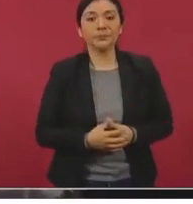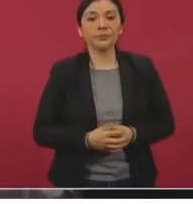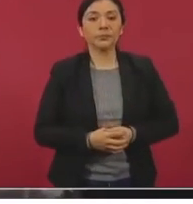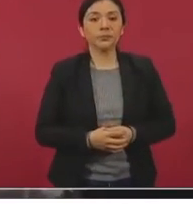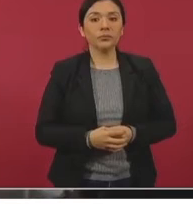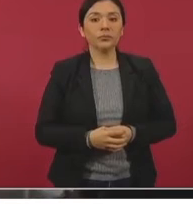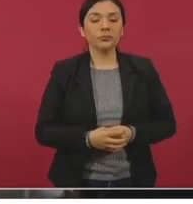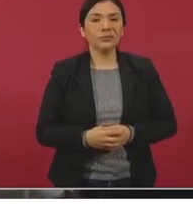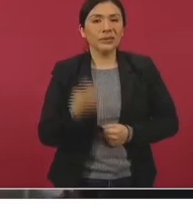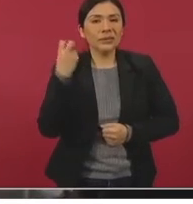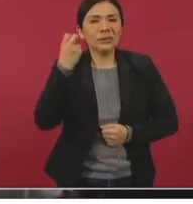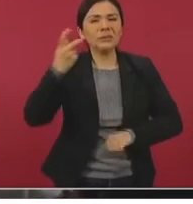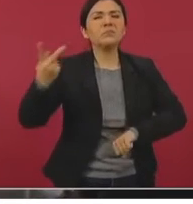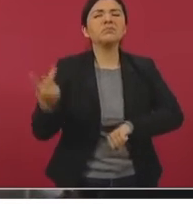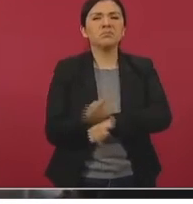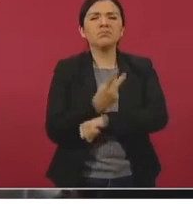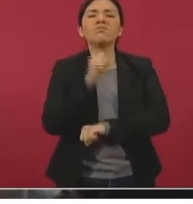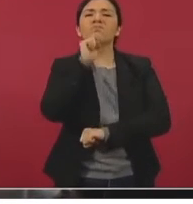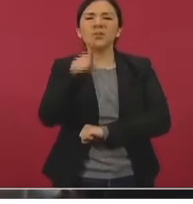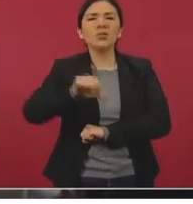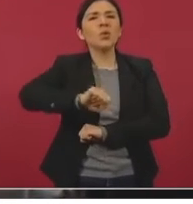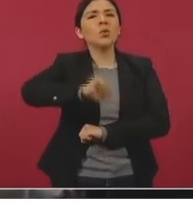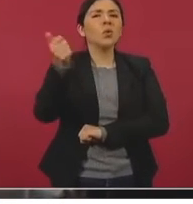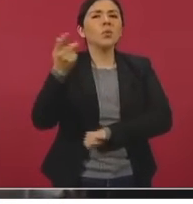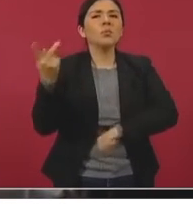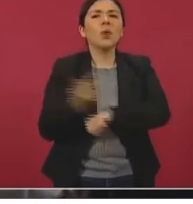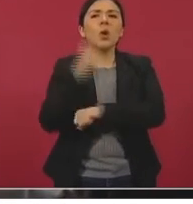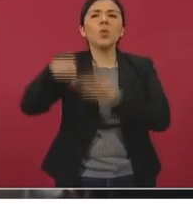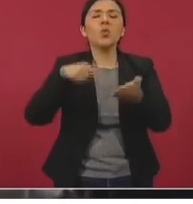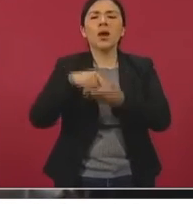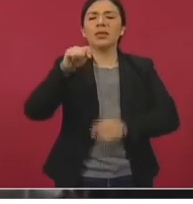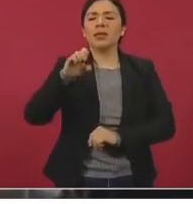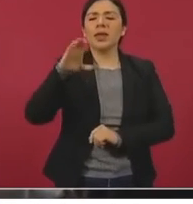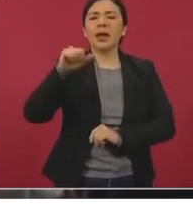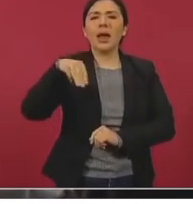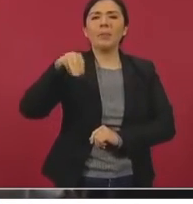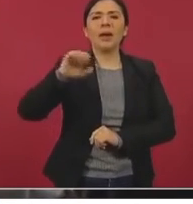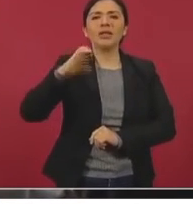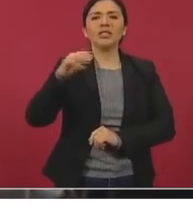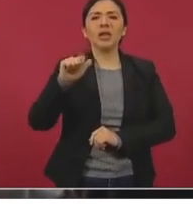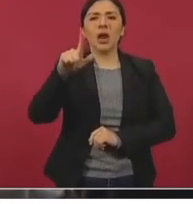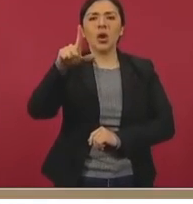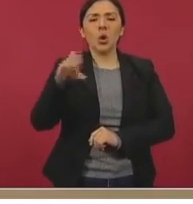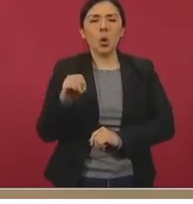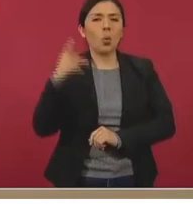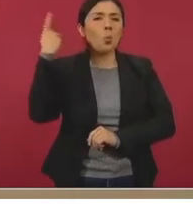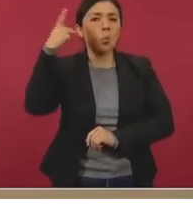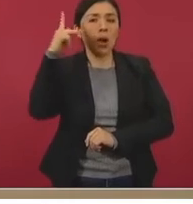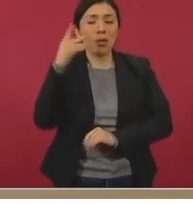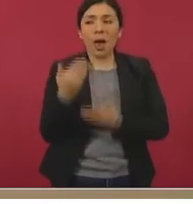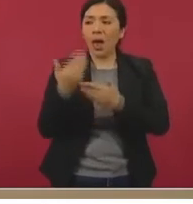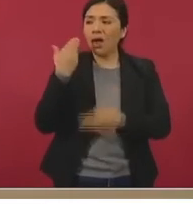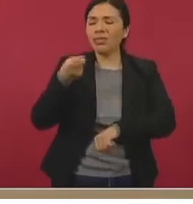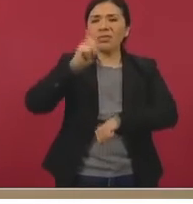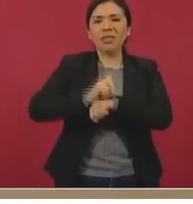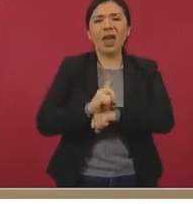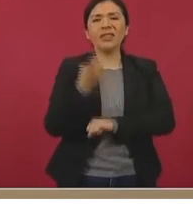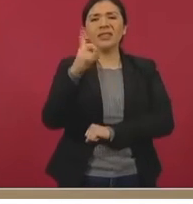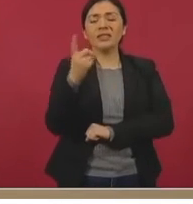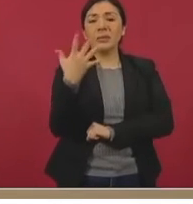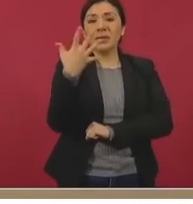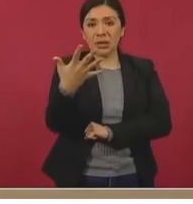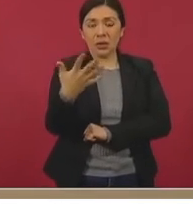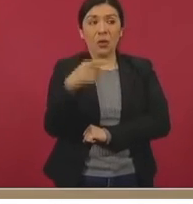Este evento tiene que ver a su vez con otro que hubo en Tecamachalco, Puebla, el 5 de diciembre, cuando la Guardia